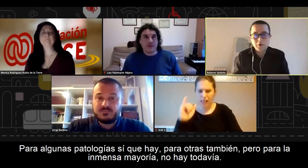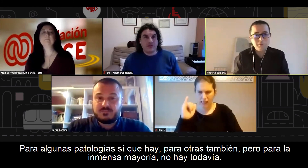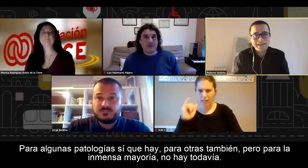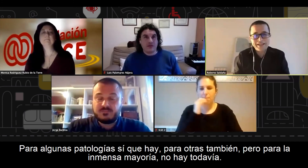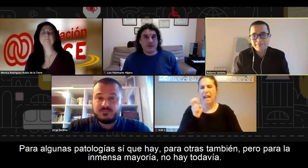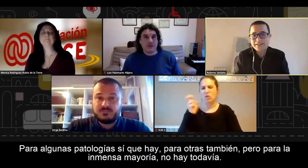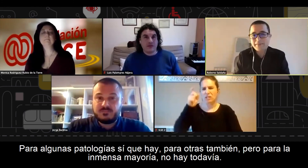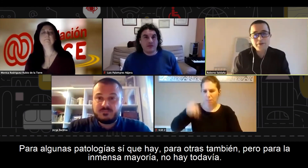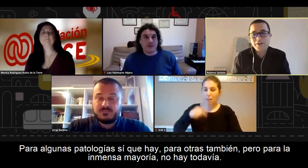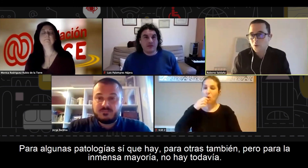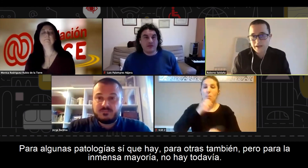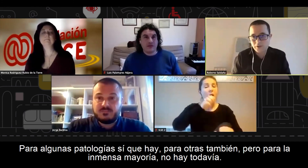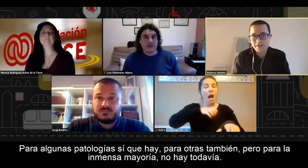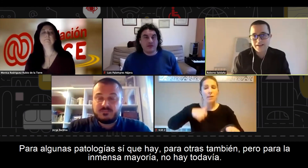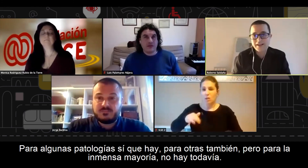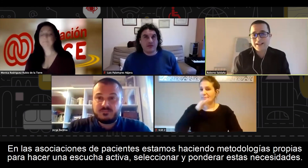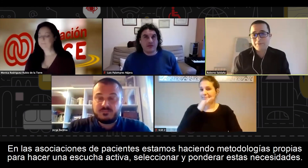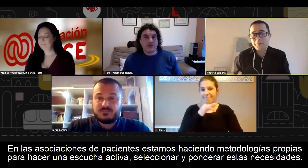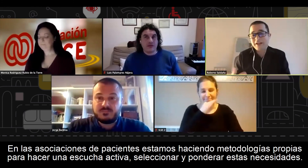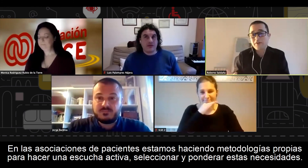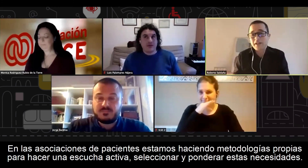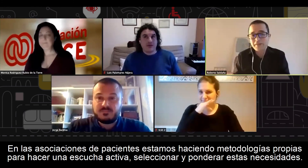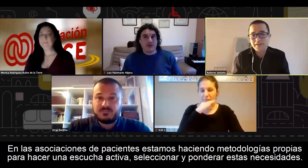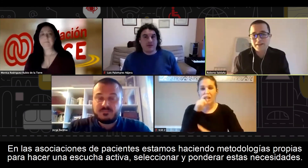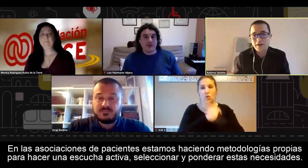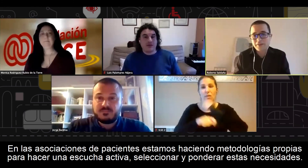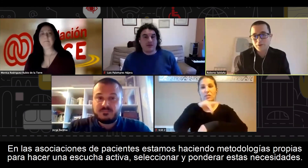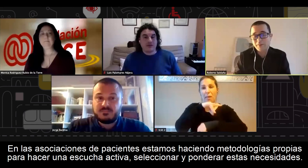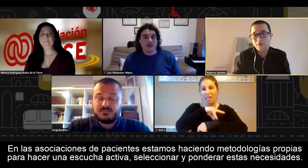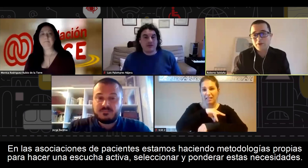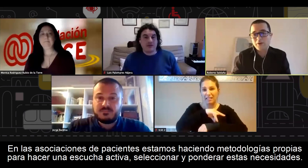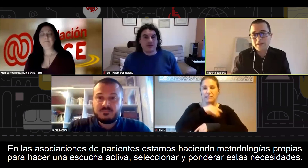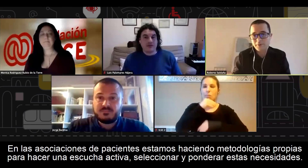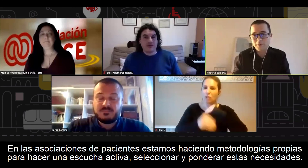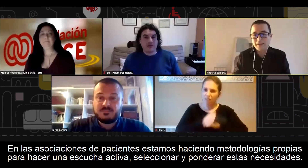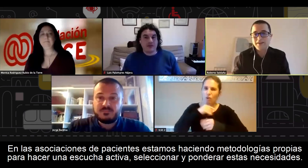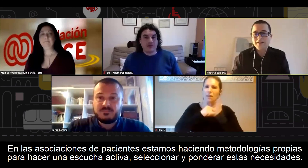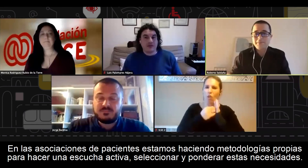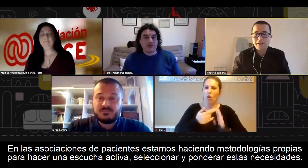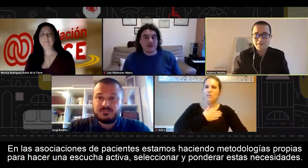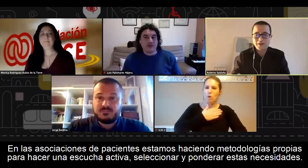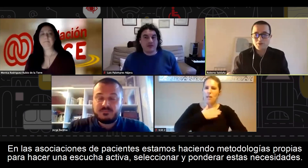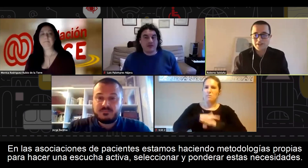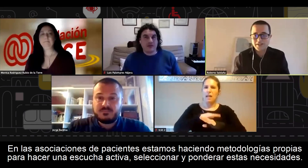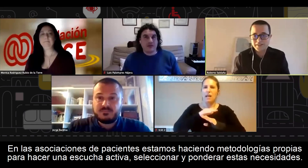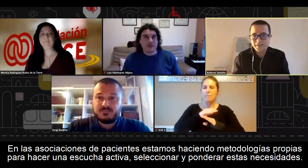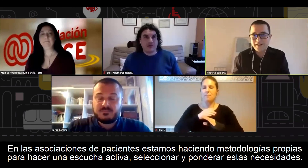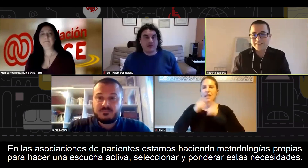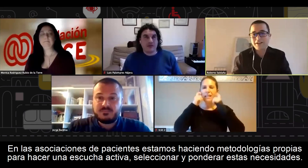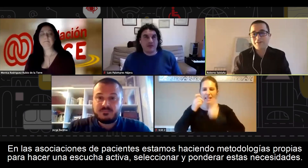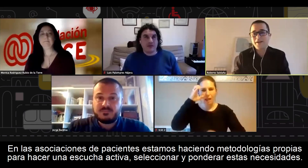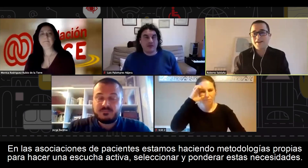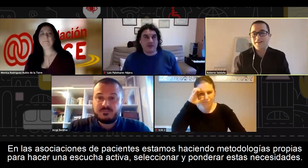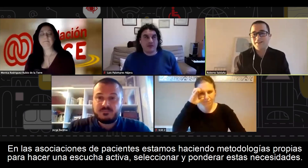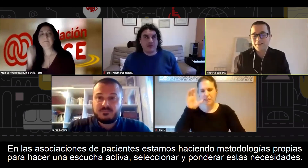para la inmensa mayoría no hay todavía. En las propias asociaciones de pacientes estamos haciendo metodologías propias para hacer una escucha activa y